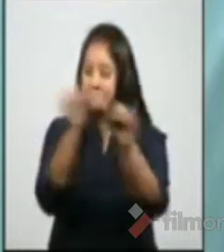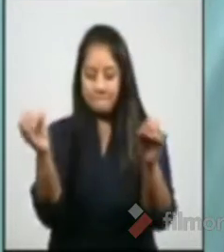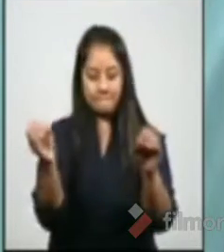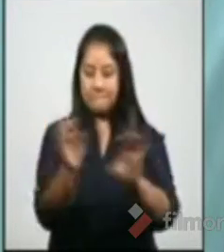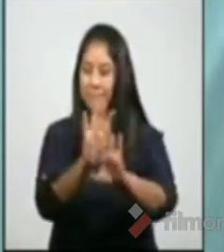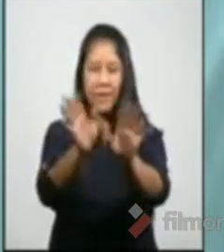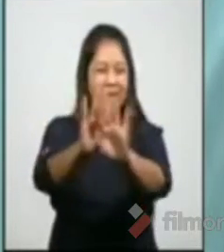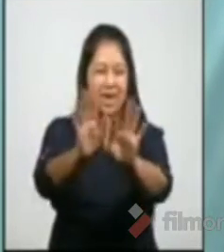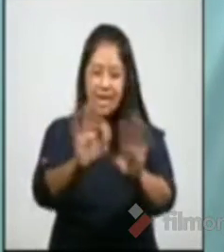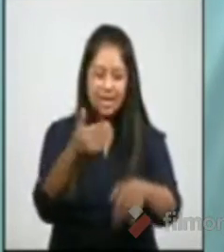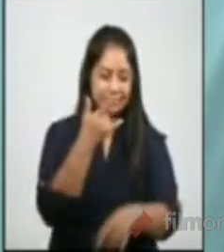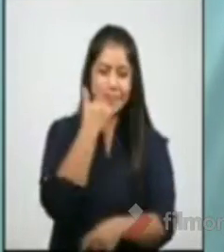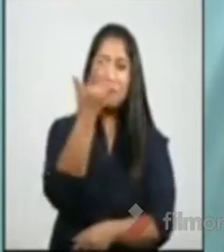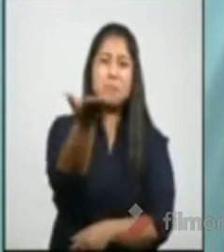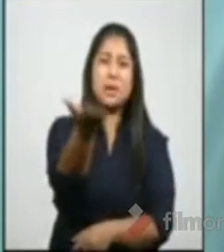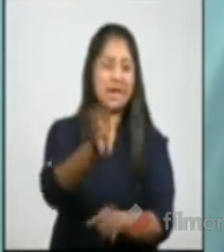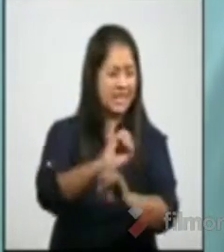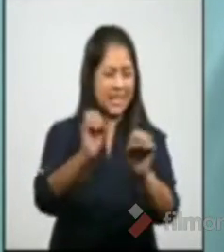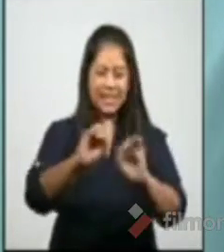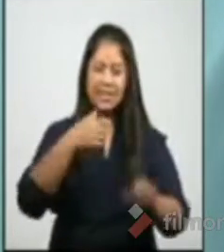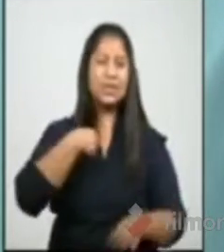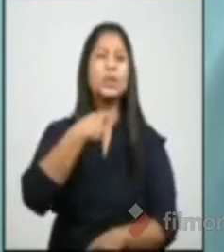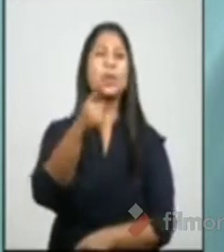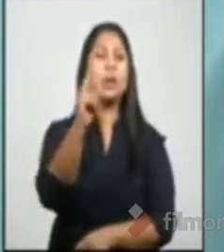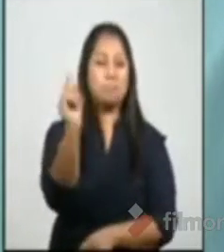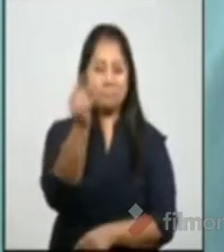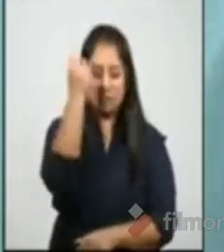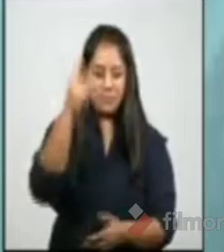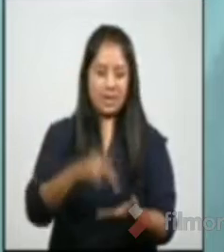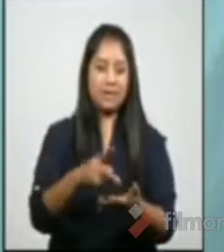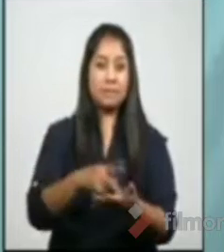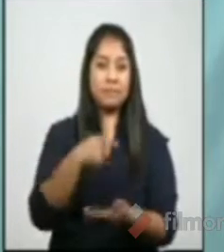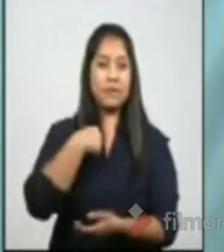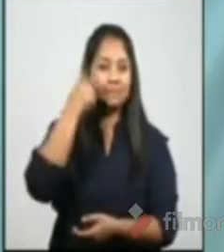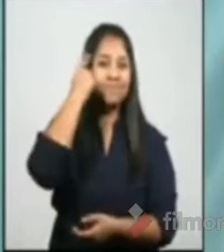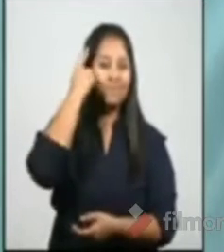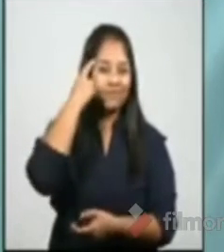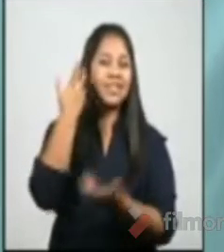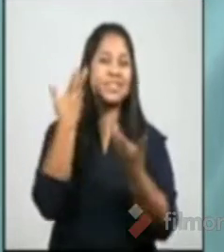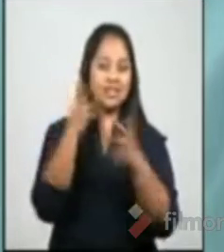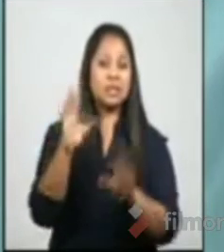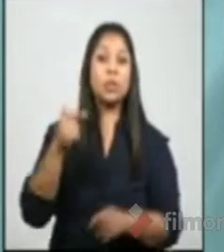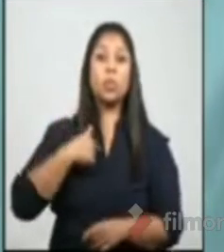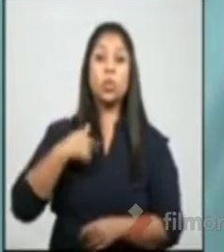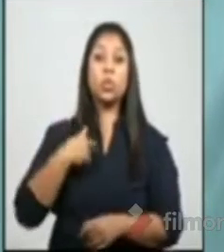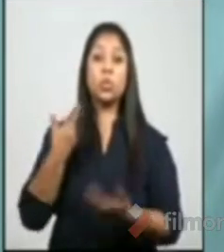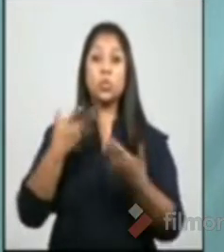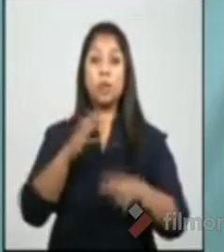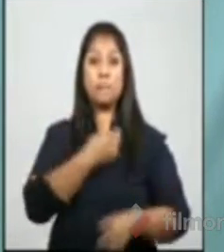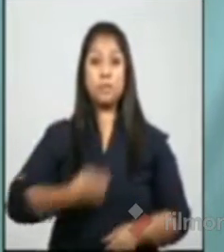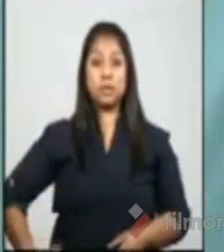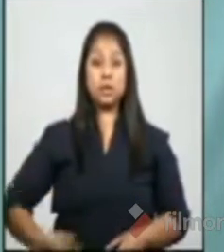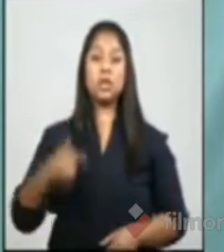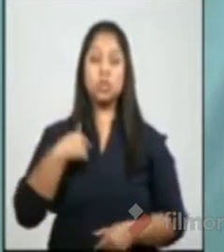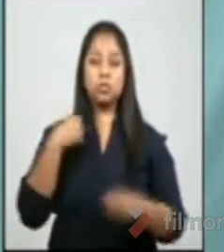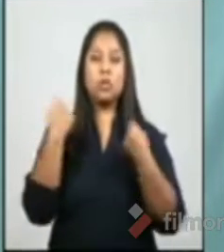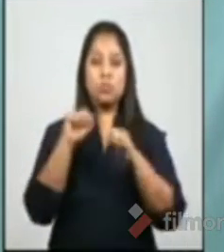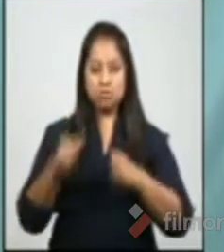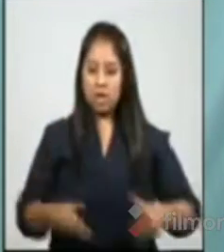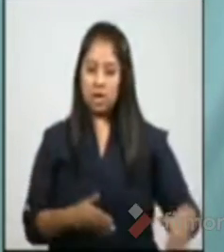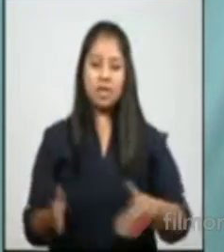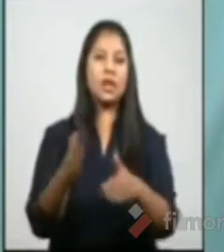No van a pedir nada, porque voy a hacer lo primero que voy a hacer en San Miguelito y es cuando sea presidente. Voy a construir esa